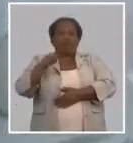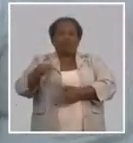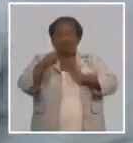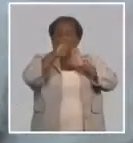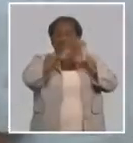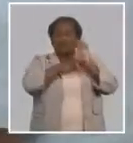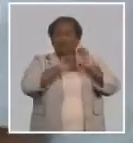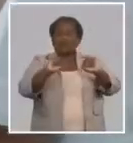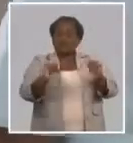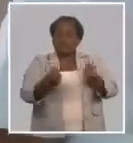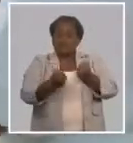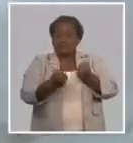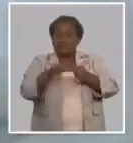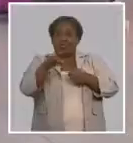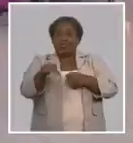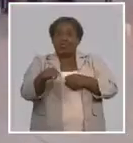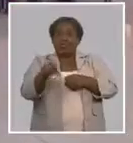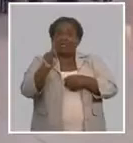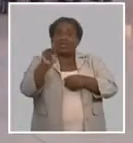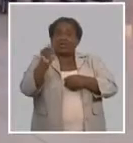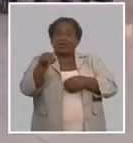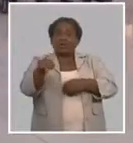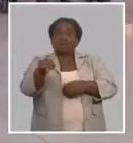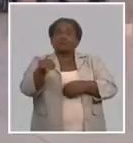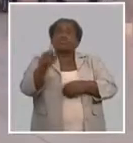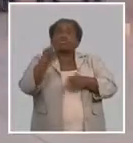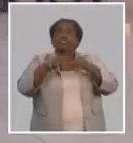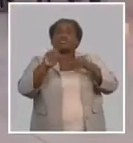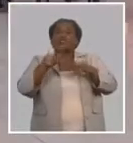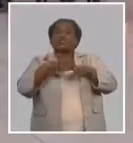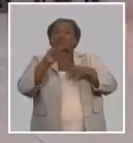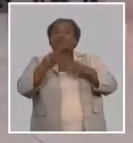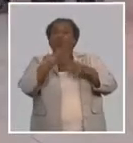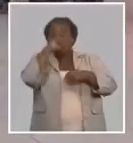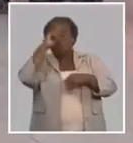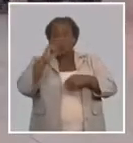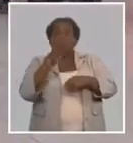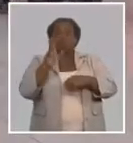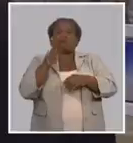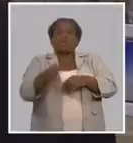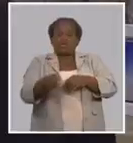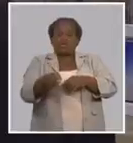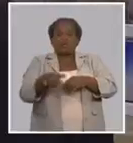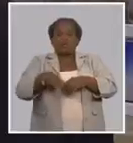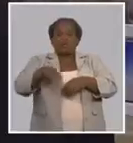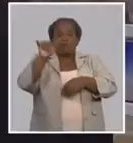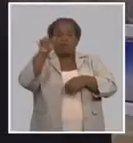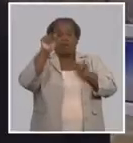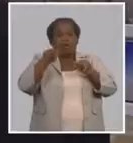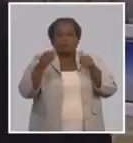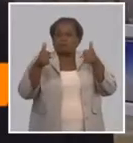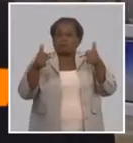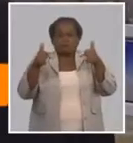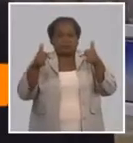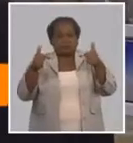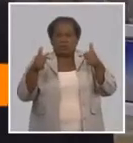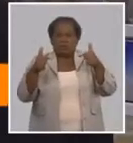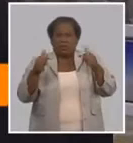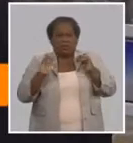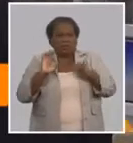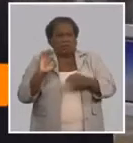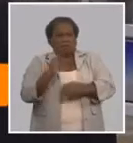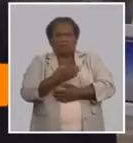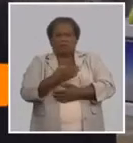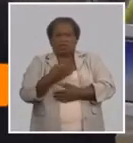restrictivas del reino unido la aerolínea thompson interrumpe sus viajes de forma provisional pero aquí todavía muy cómoda de todo bien